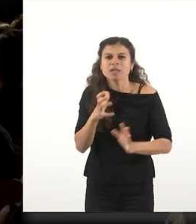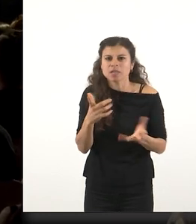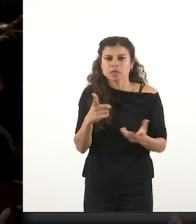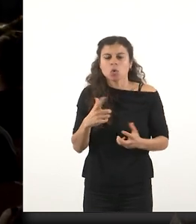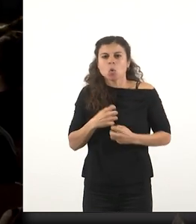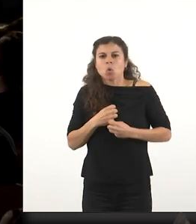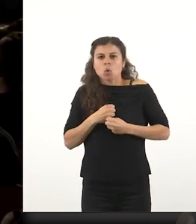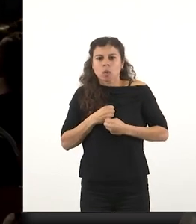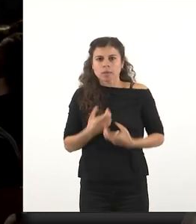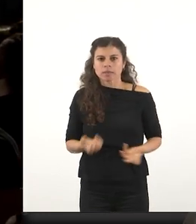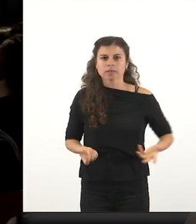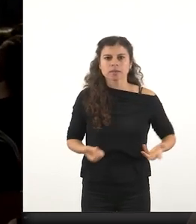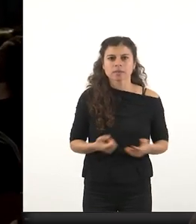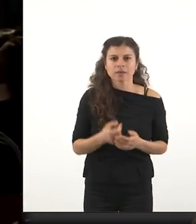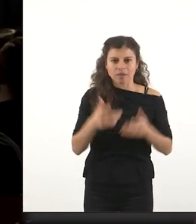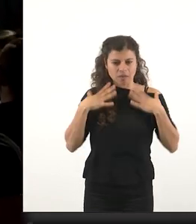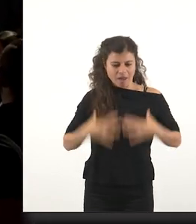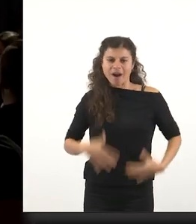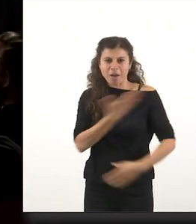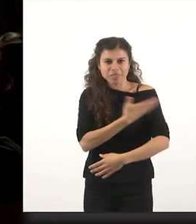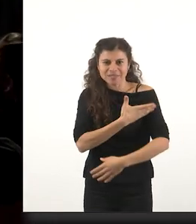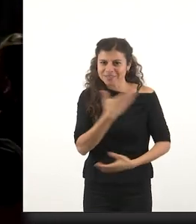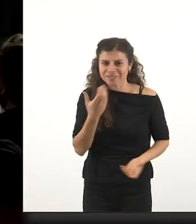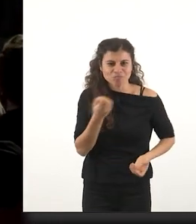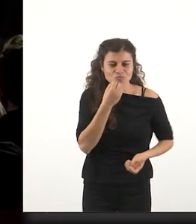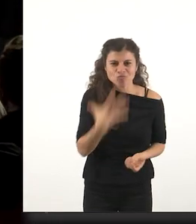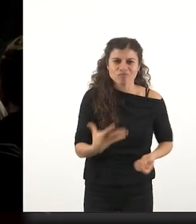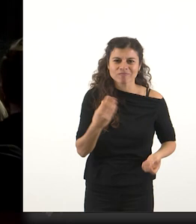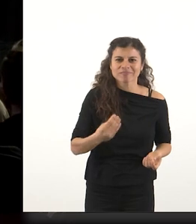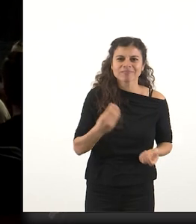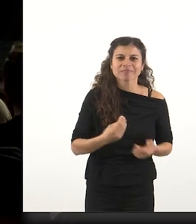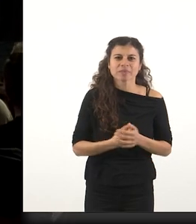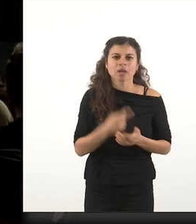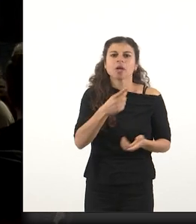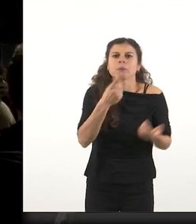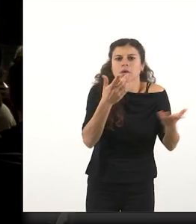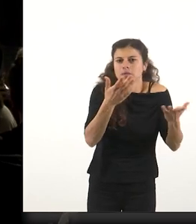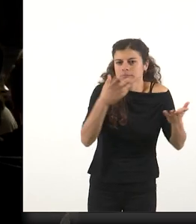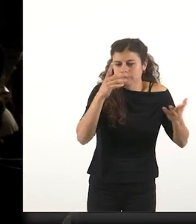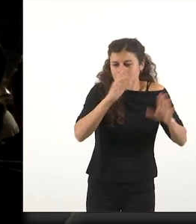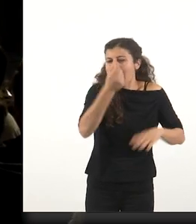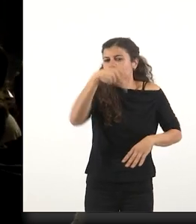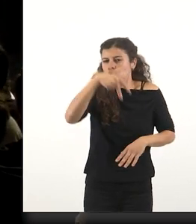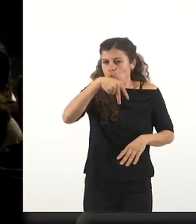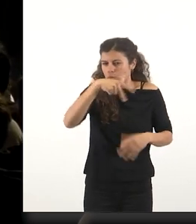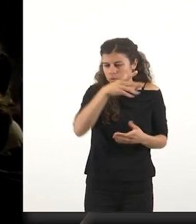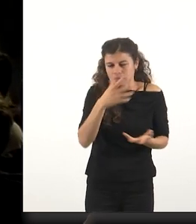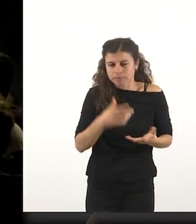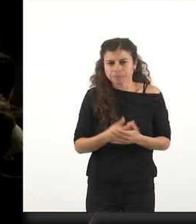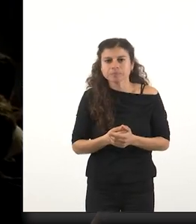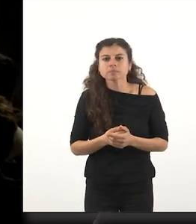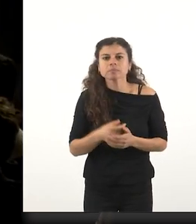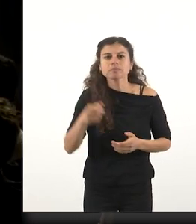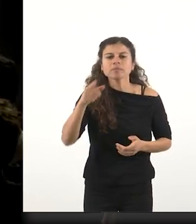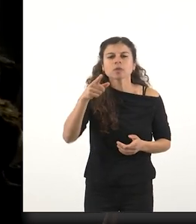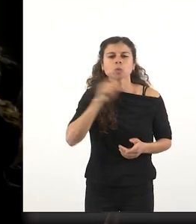te ha pasado con el cuento de criada? Que a mí se está más guay llevan, nena. Hija, pero el Antonio se mete ahí en su movida de su mente. ¿Qué, cómo te has sentido cuando